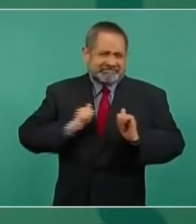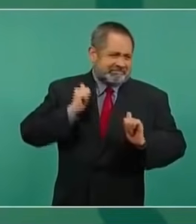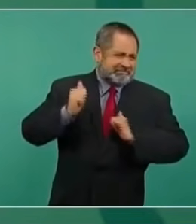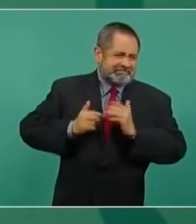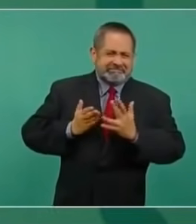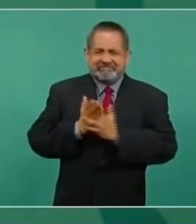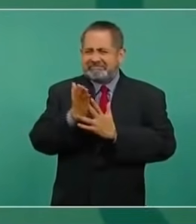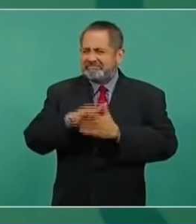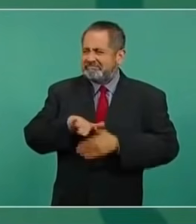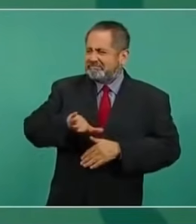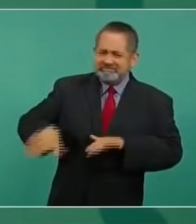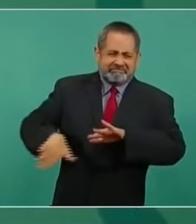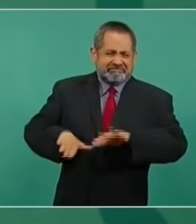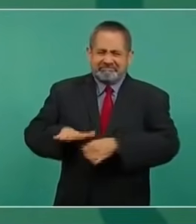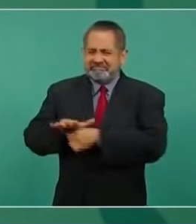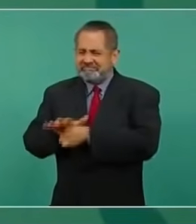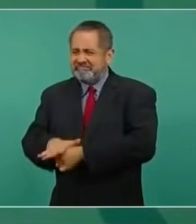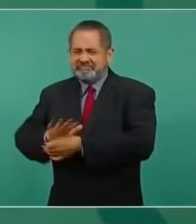índole.